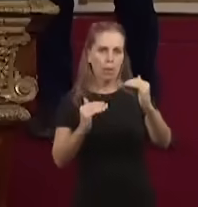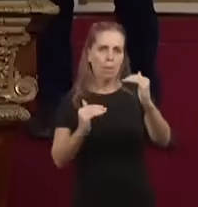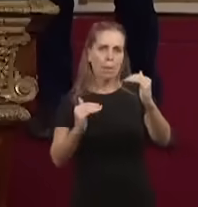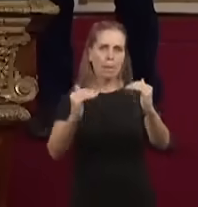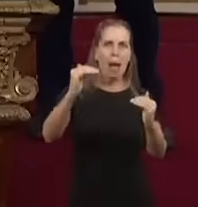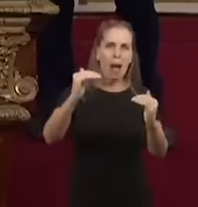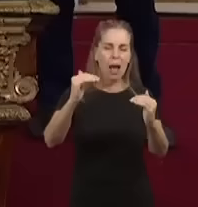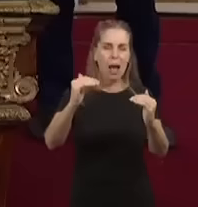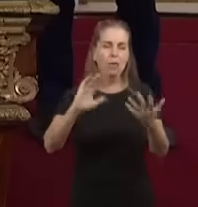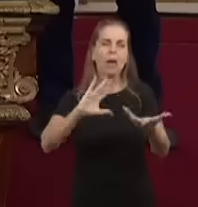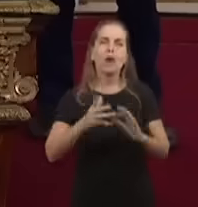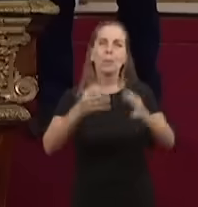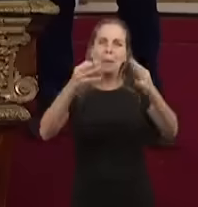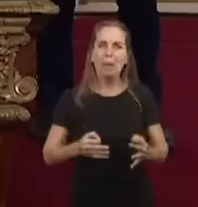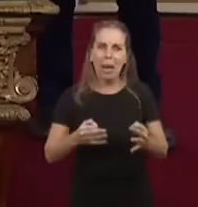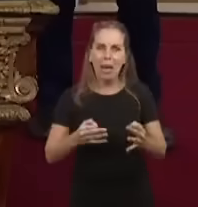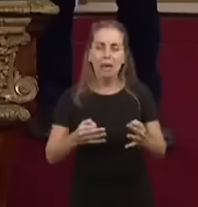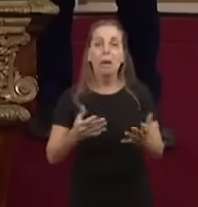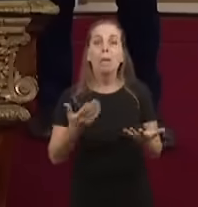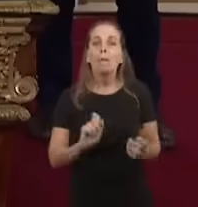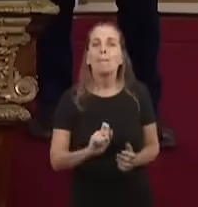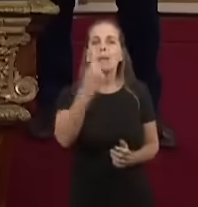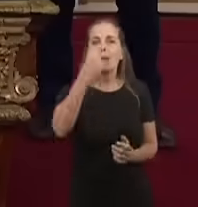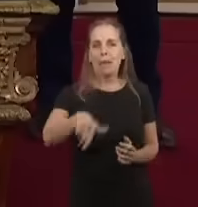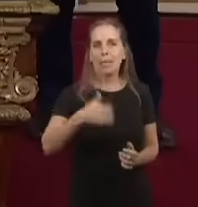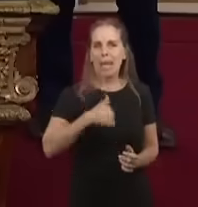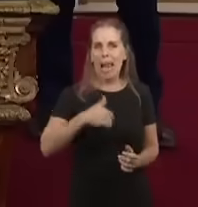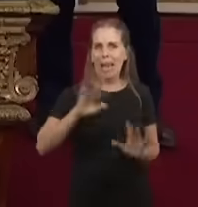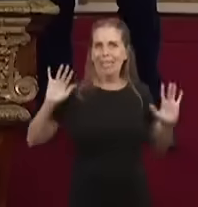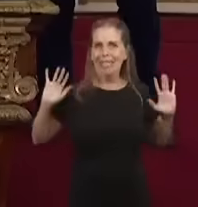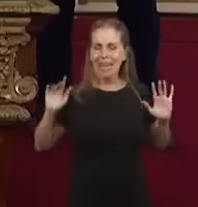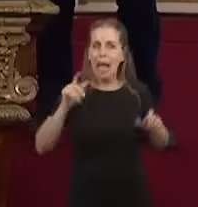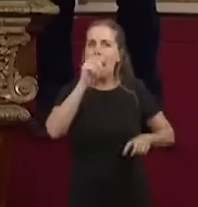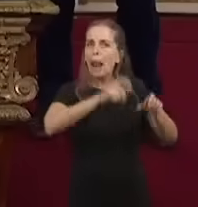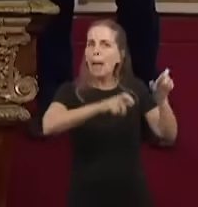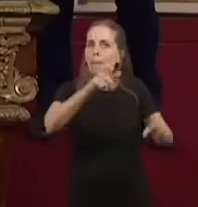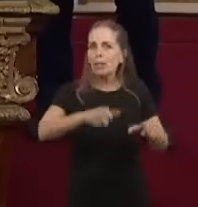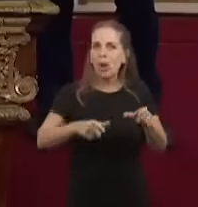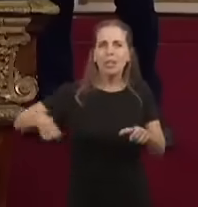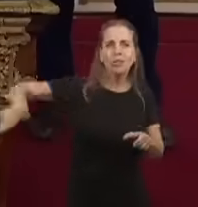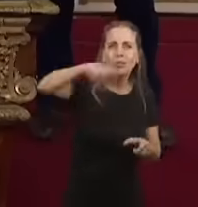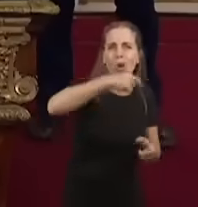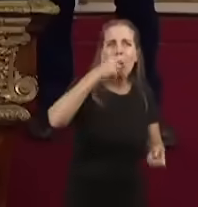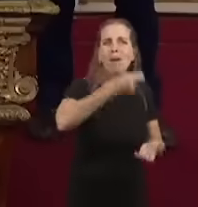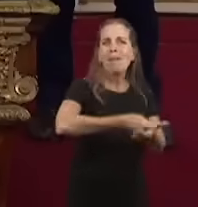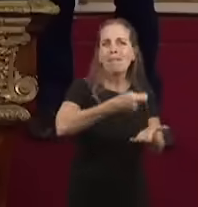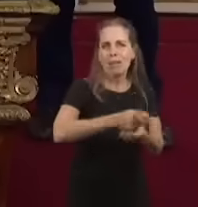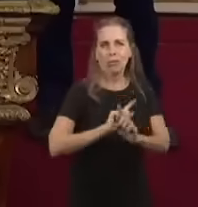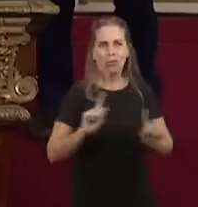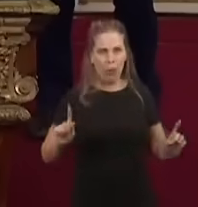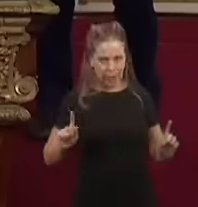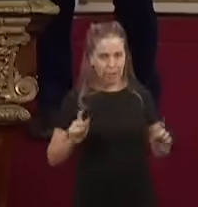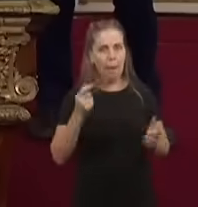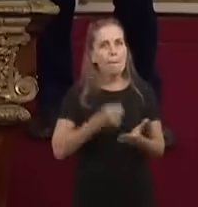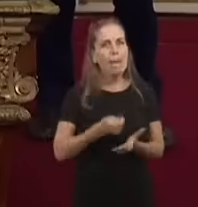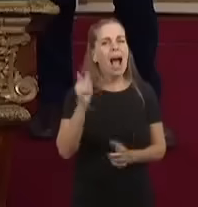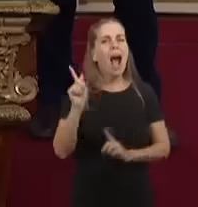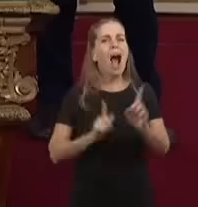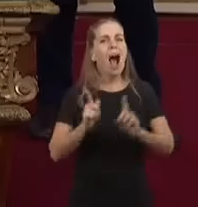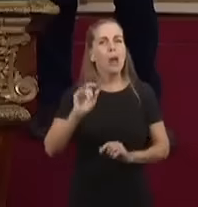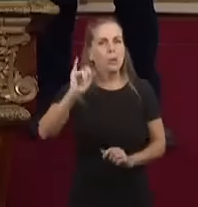moralmente deseable ya que por primera vez en la Argentina no pagan justo por pecadores el superado fiscal que hemos logrado sin